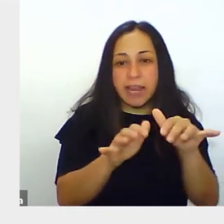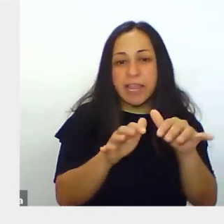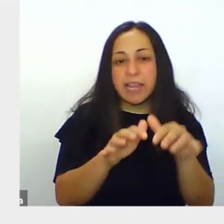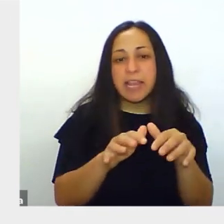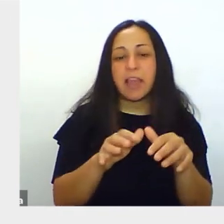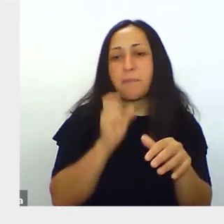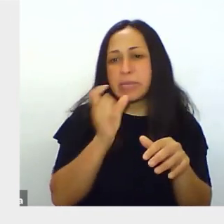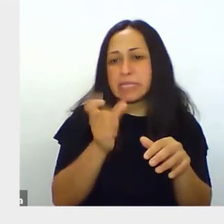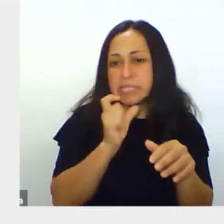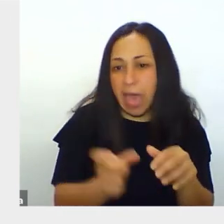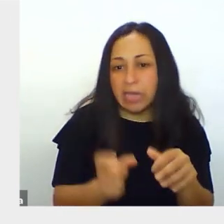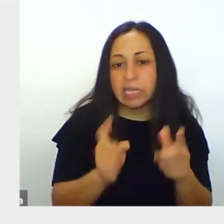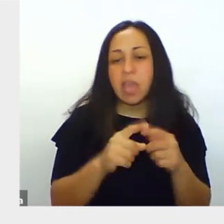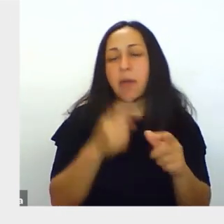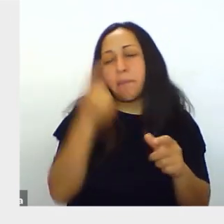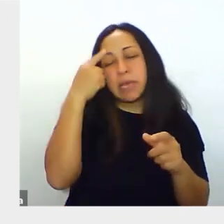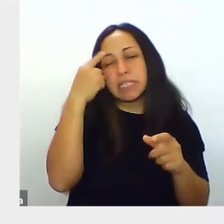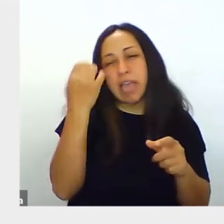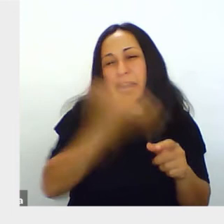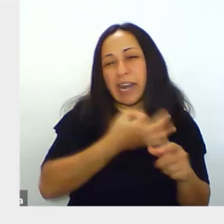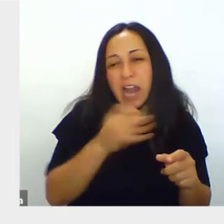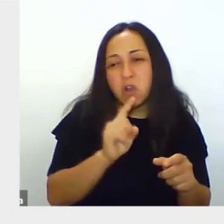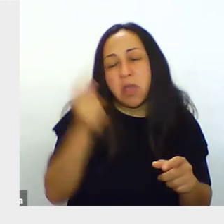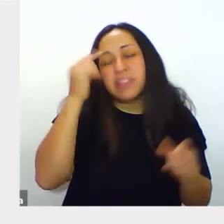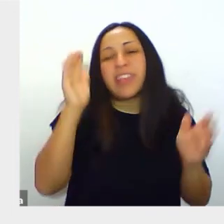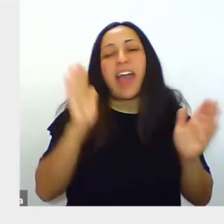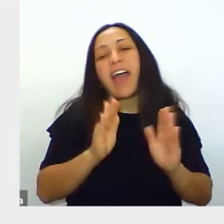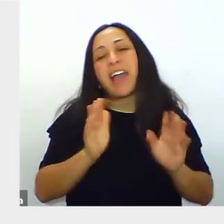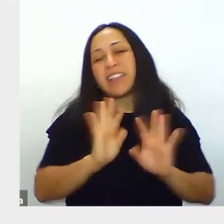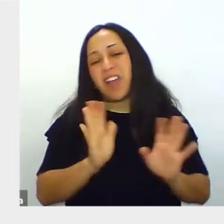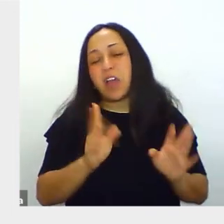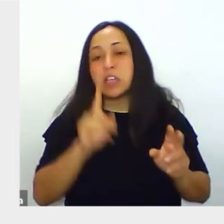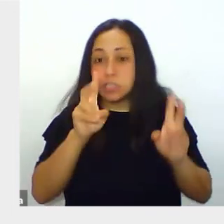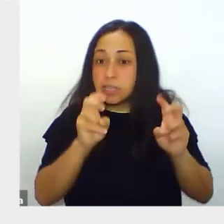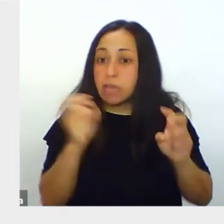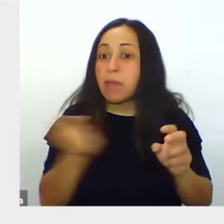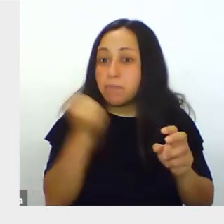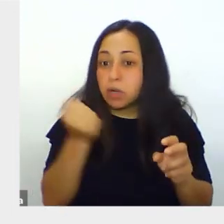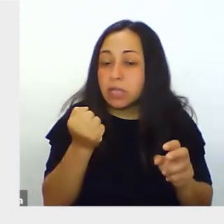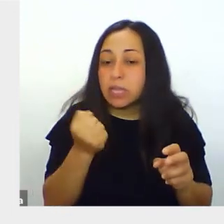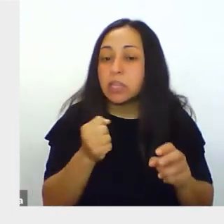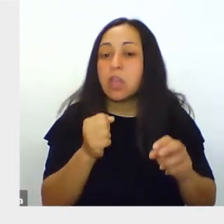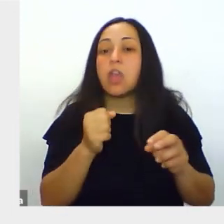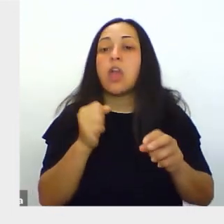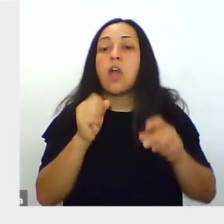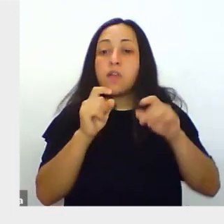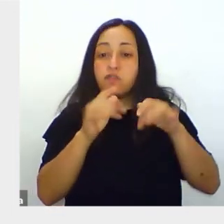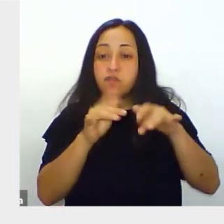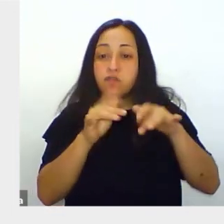en teoría no es real, se minimiza. Es un tema también muy importante, que la violencia de género en línea muchas